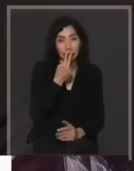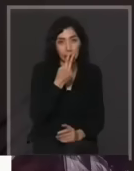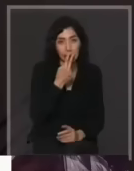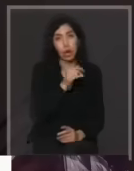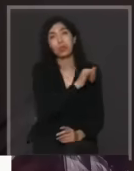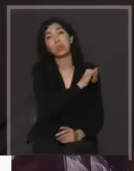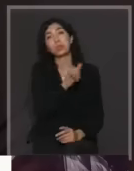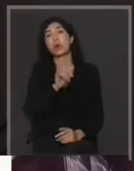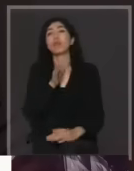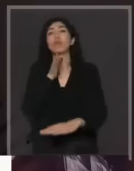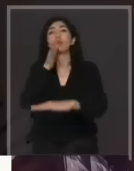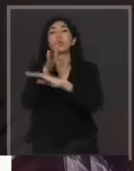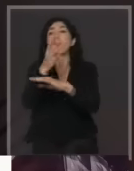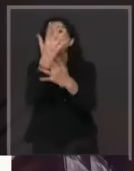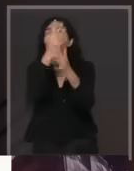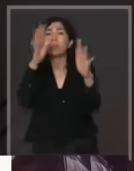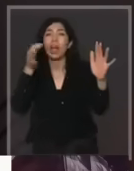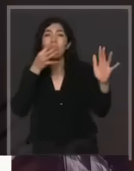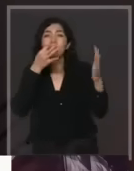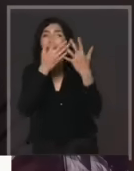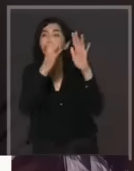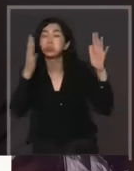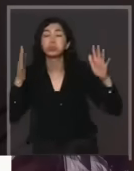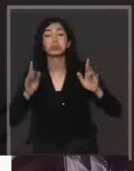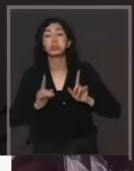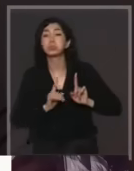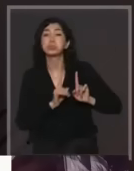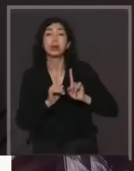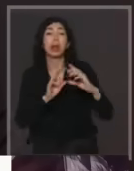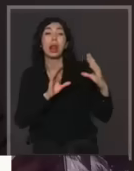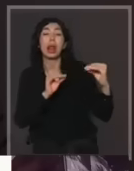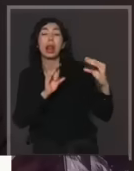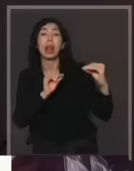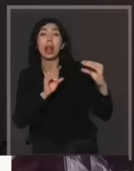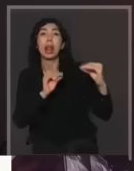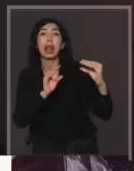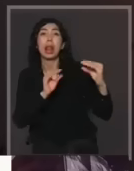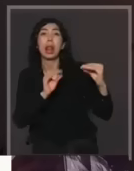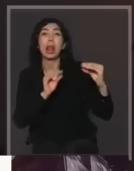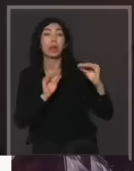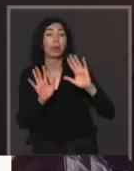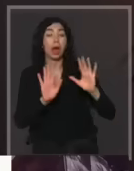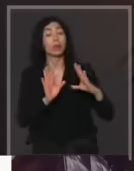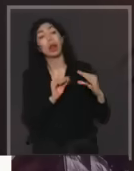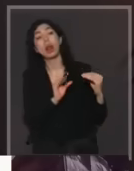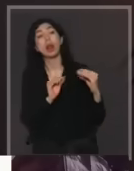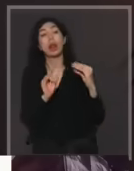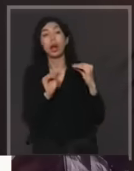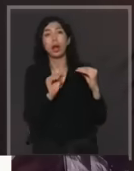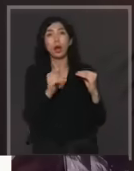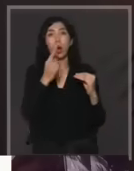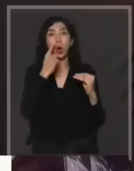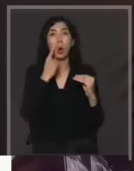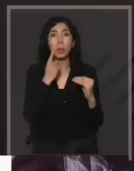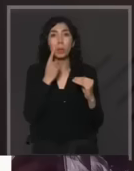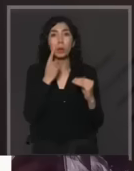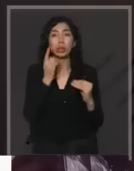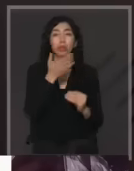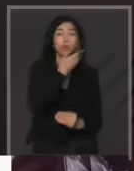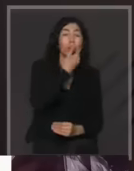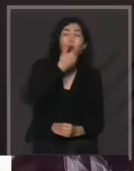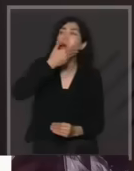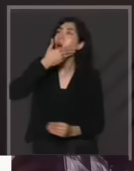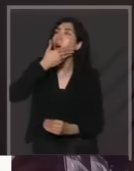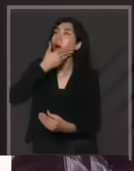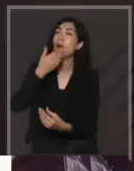área verde cercana al lugar, donde luego de continuar conversar, sin mediar consentimiento, él procedió a tocar mi cara para luego darme